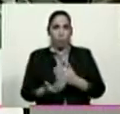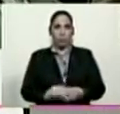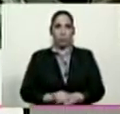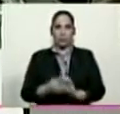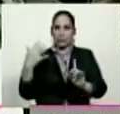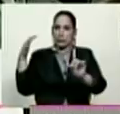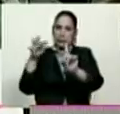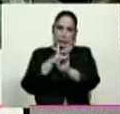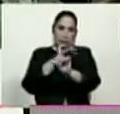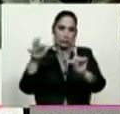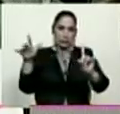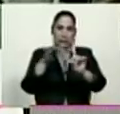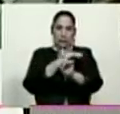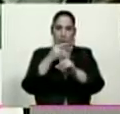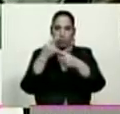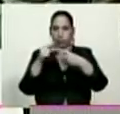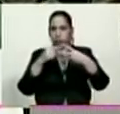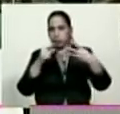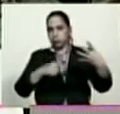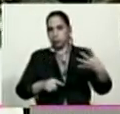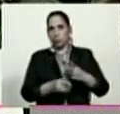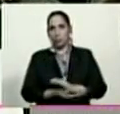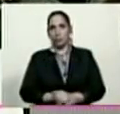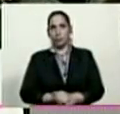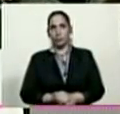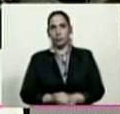que tiene diversas